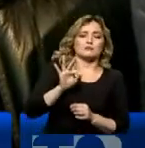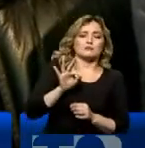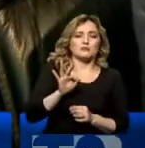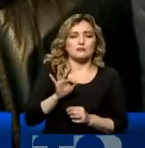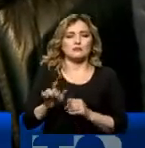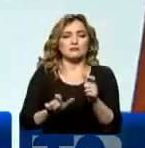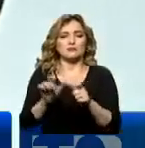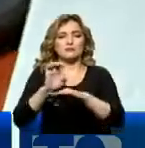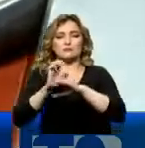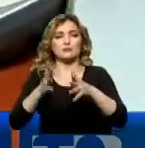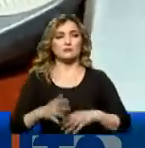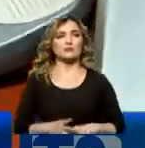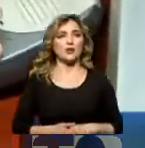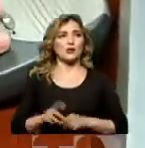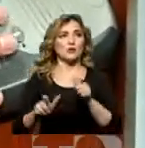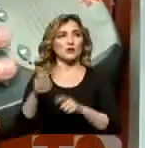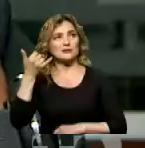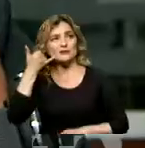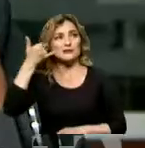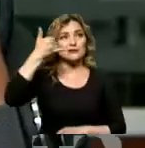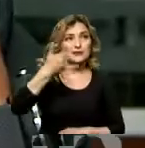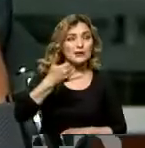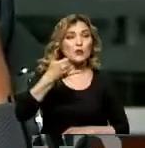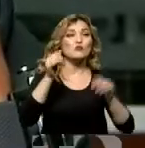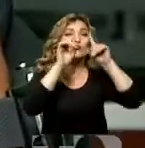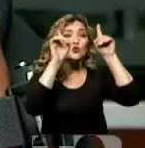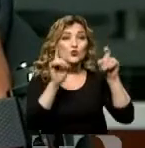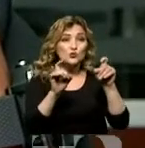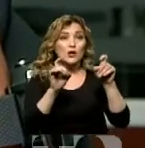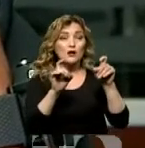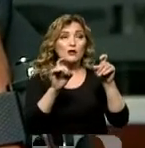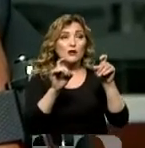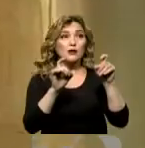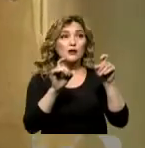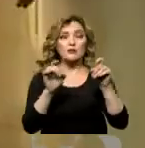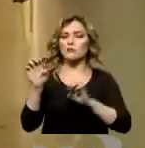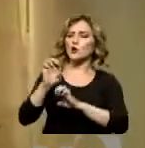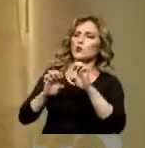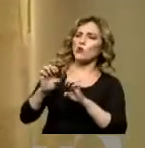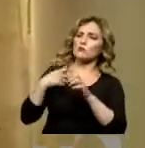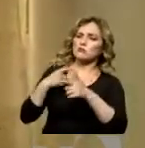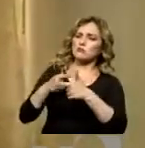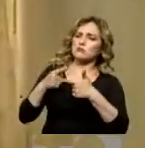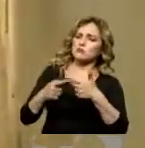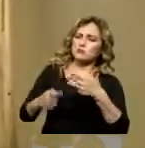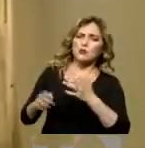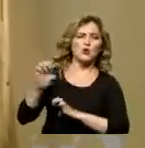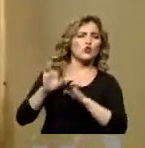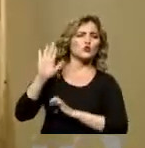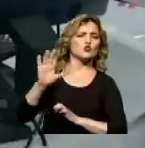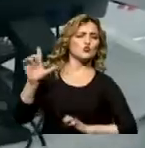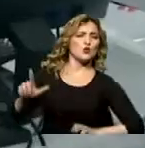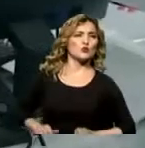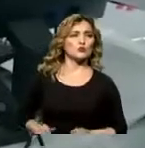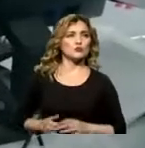ecuatoriano cuando los ciudadanos llaman les hacen consultas y se les realiza un triaje médico para valorar el estado de